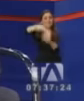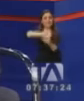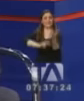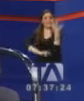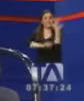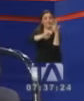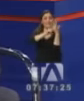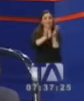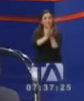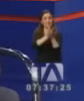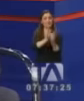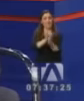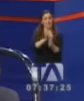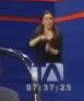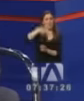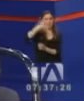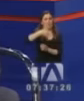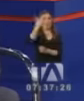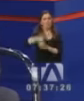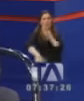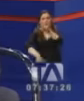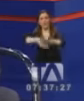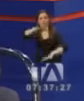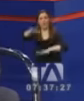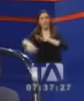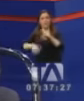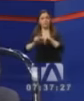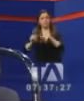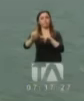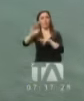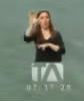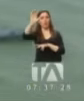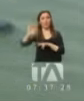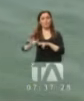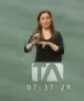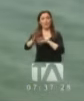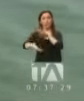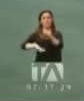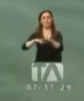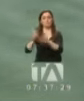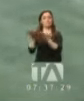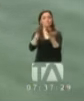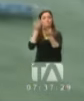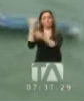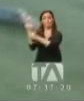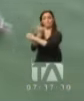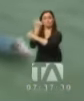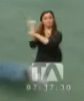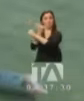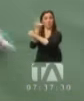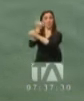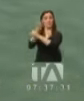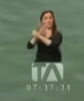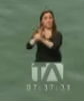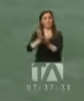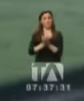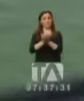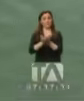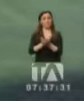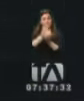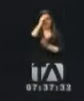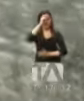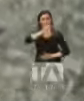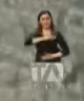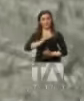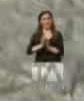embarcación se fugaron lanzándose al agua y llegando a tierra. El helicóptero aeronaval, en un sobrevuelo de